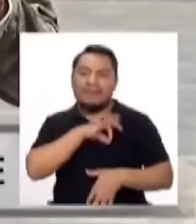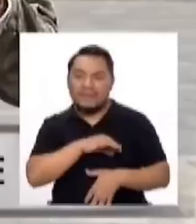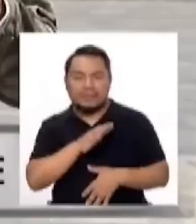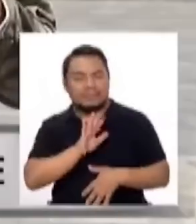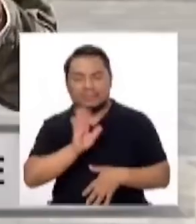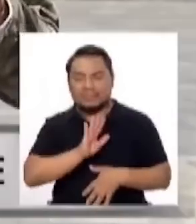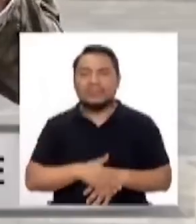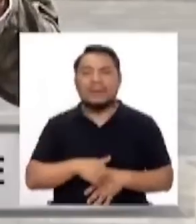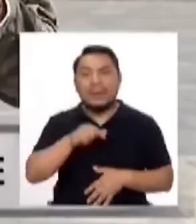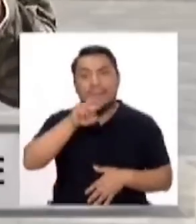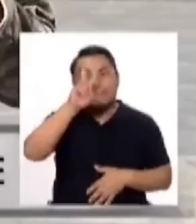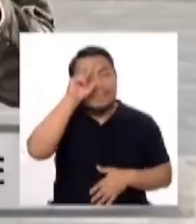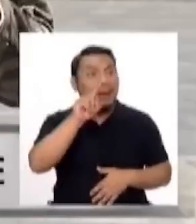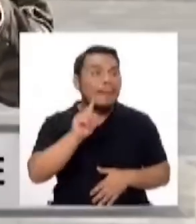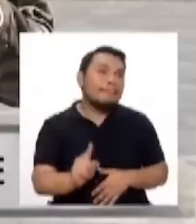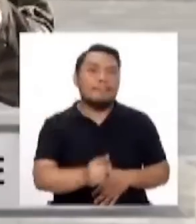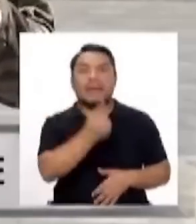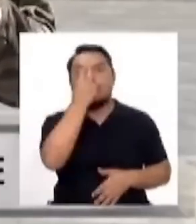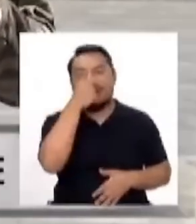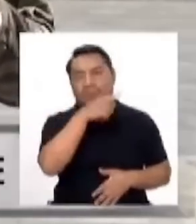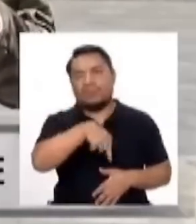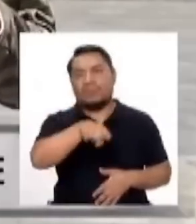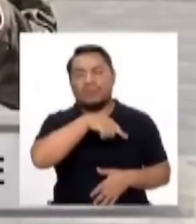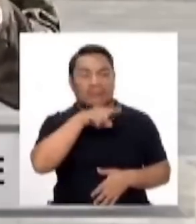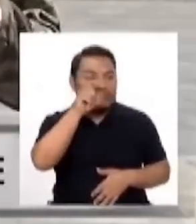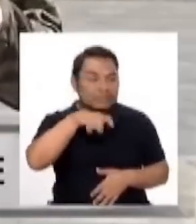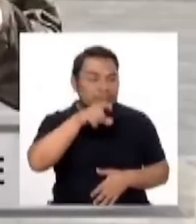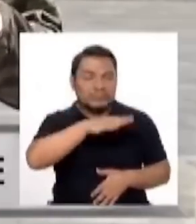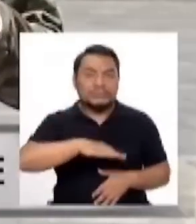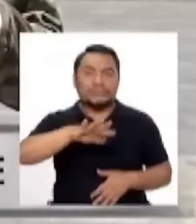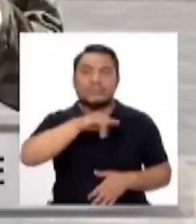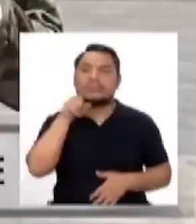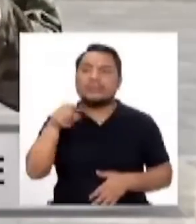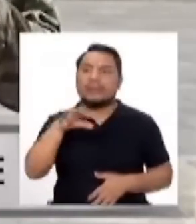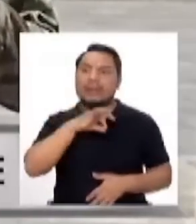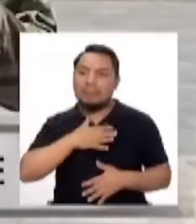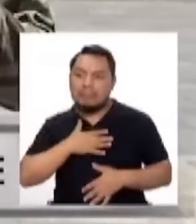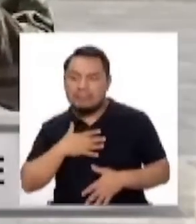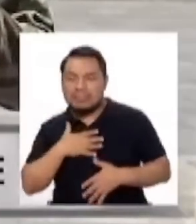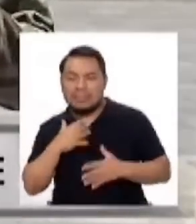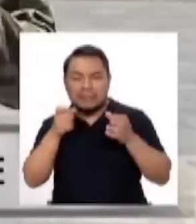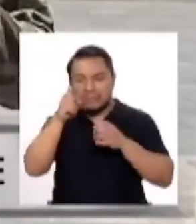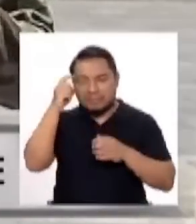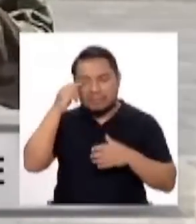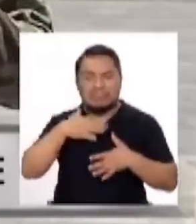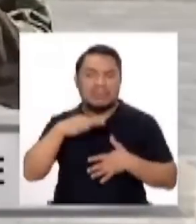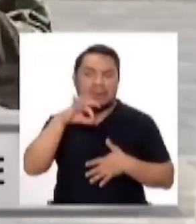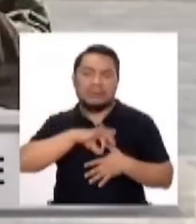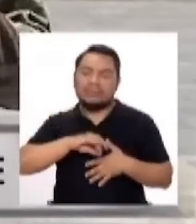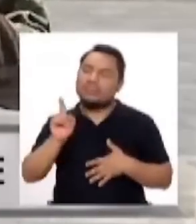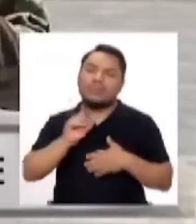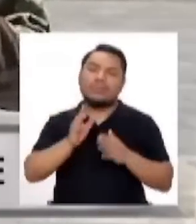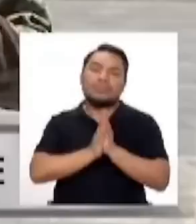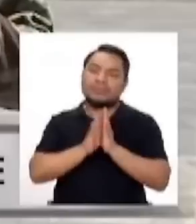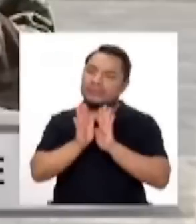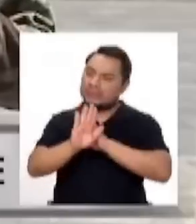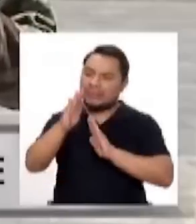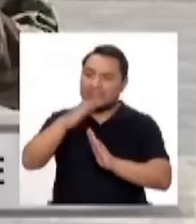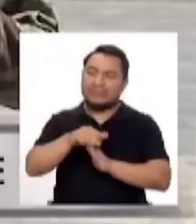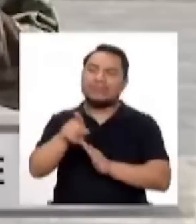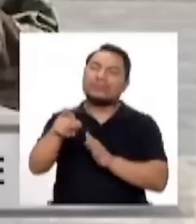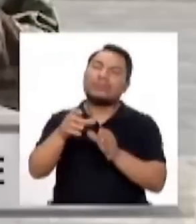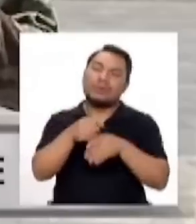país está por encima de las discrepancias y por encima de los intereses partidarios. Señores